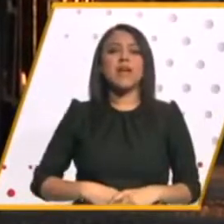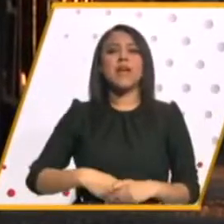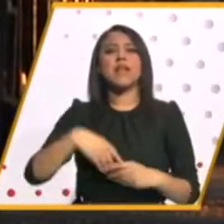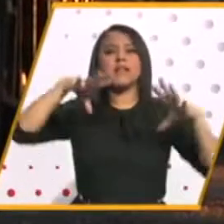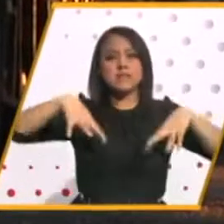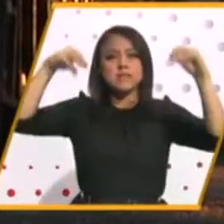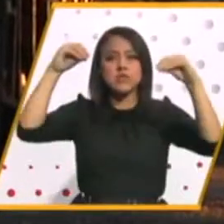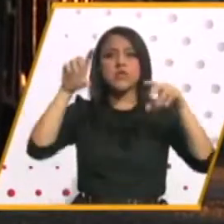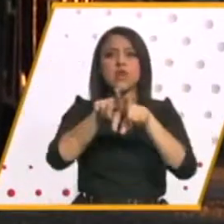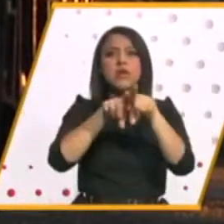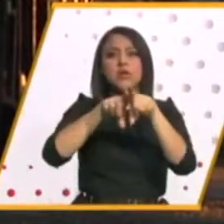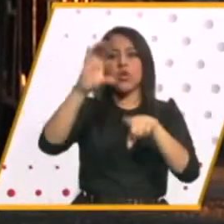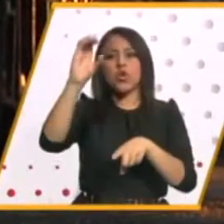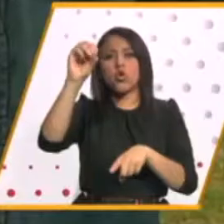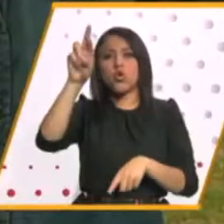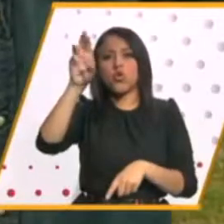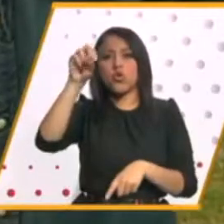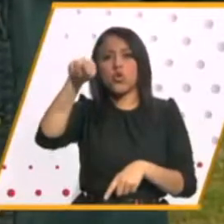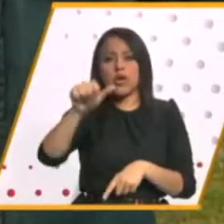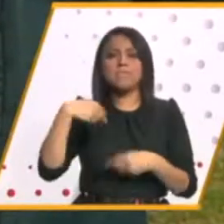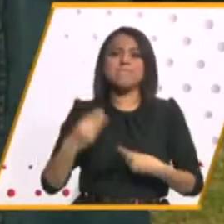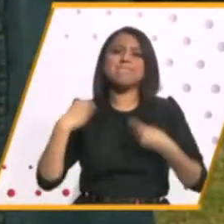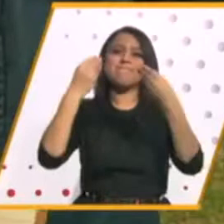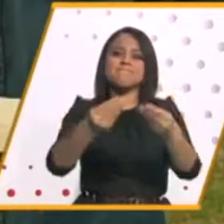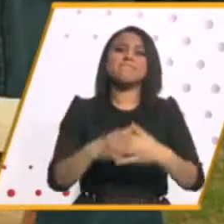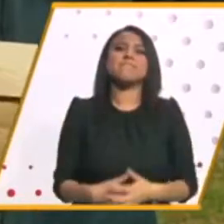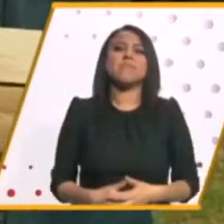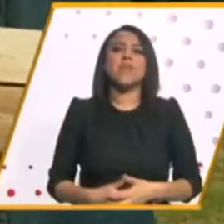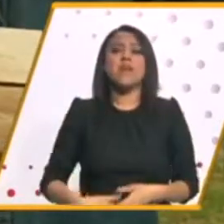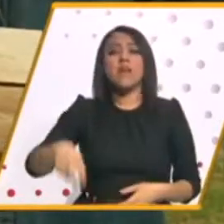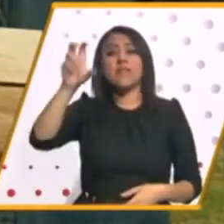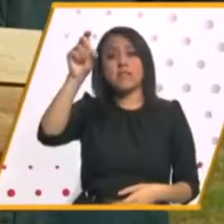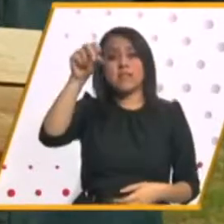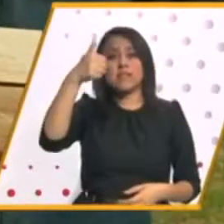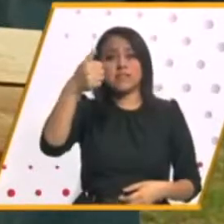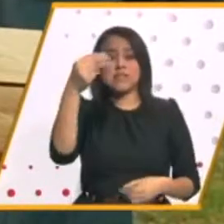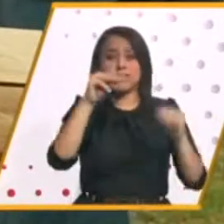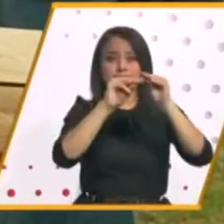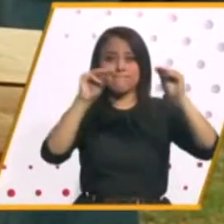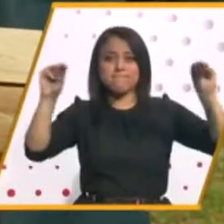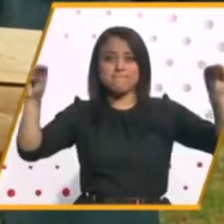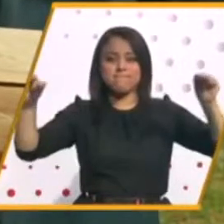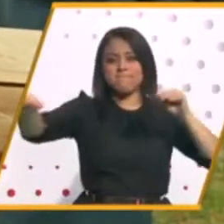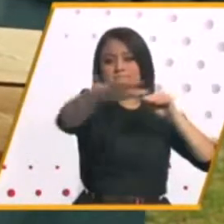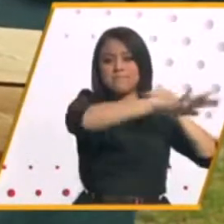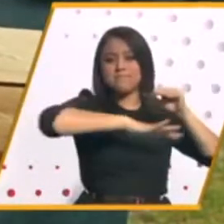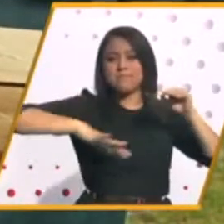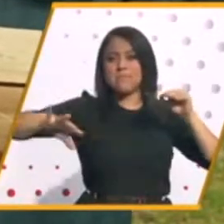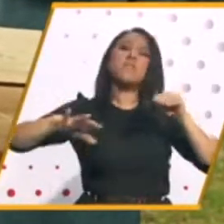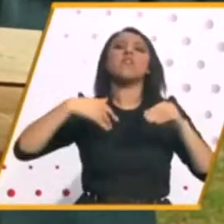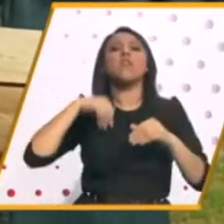hermanos Corona quien la donó. Pues es una carpa de 36 metros, redonda, que se mantiene a una altura